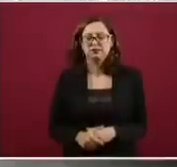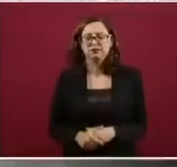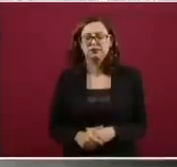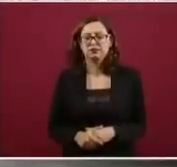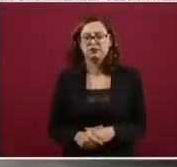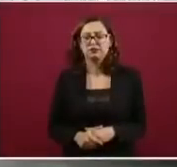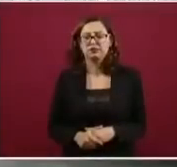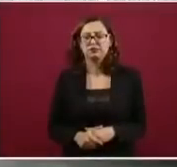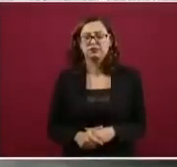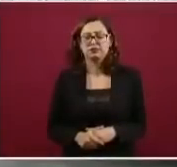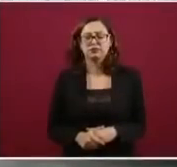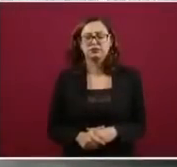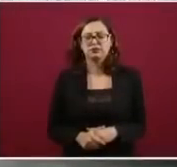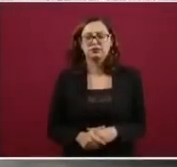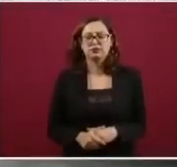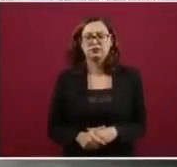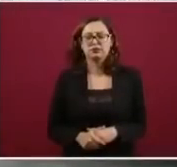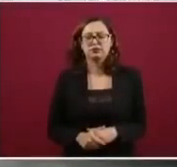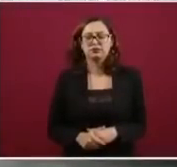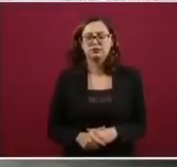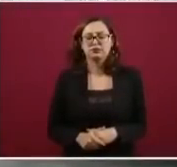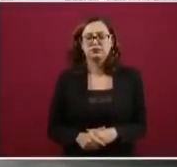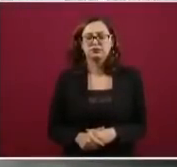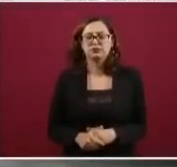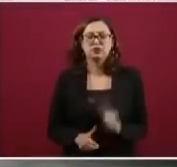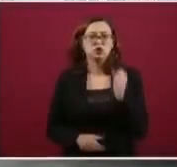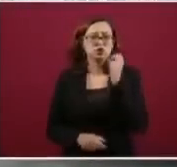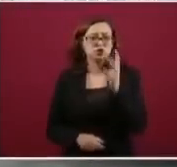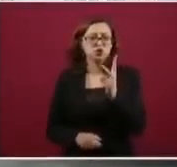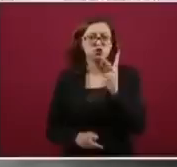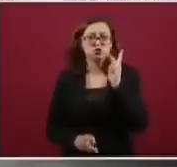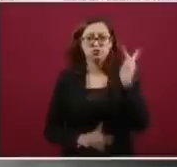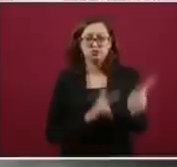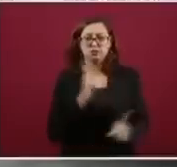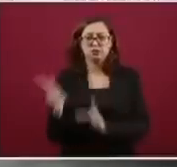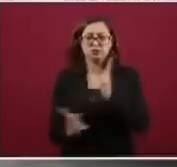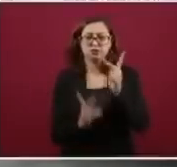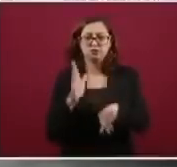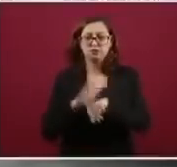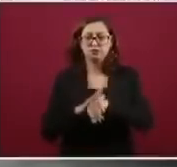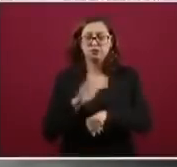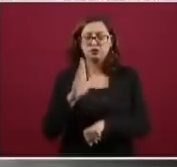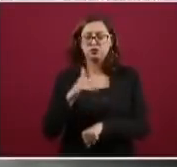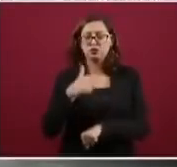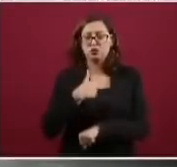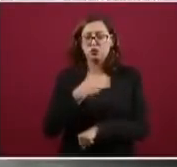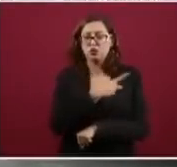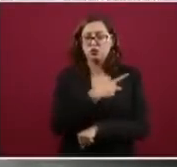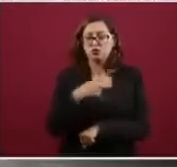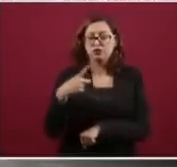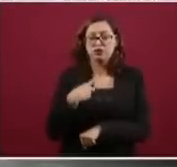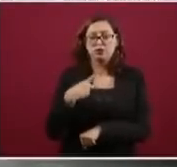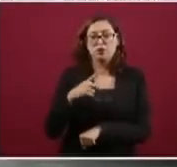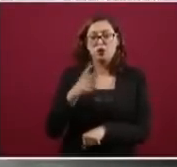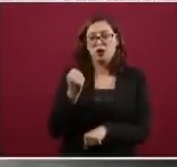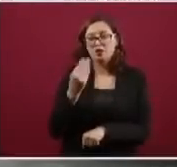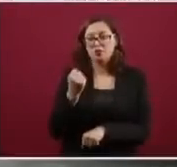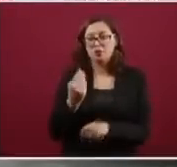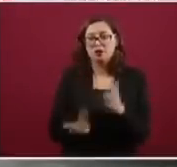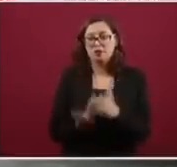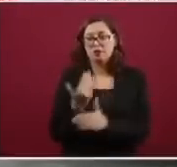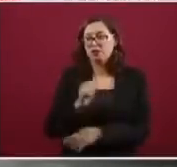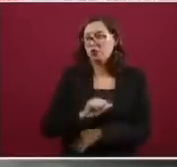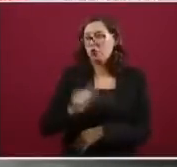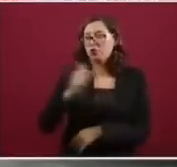tenía una flor dos preguntas más yo tenía que hacer una presentación a las nueve en otro lugar yo le